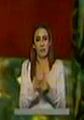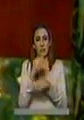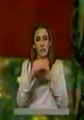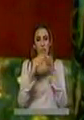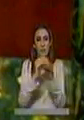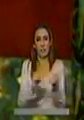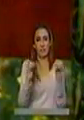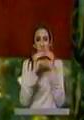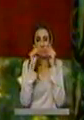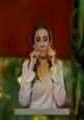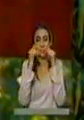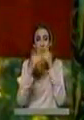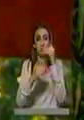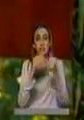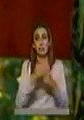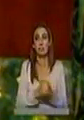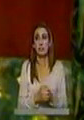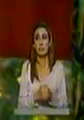bueno,